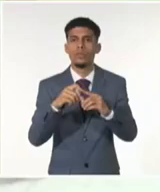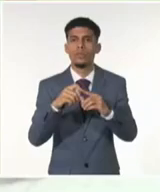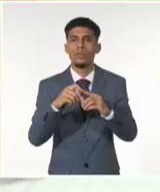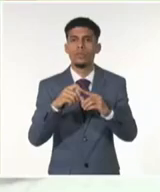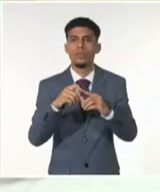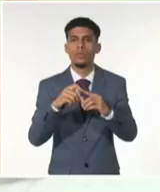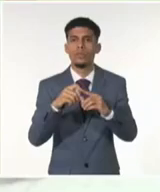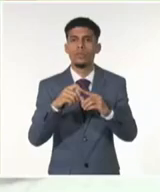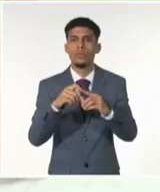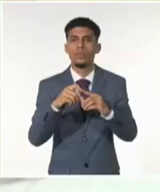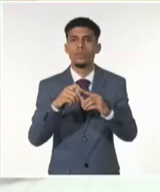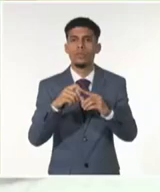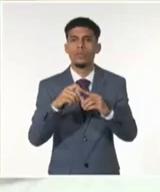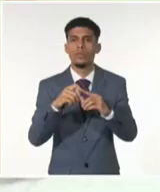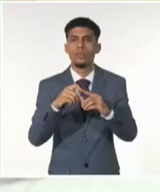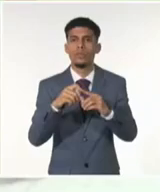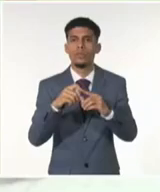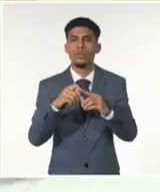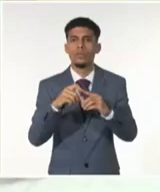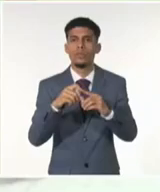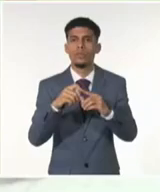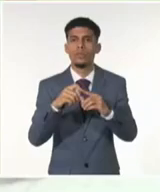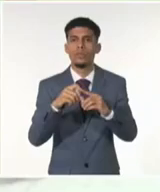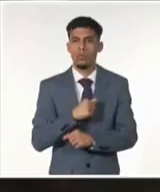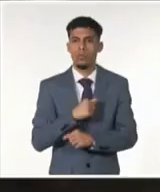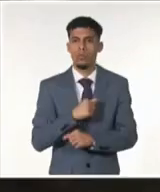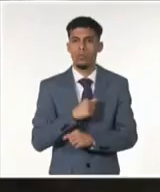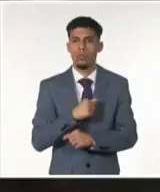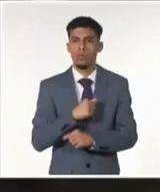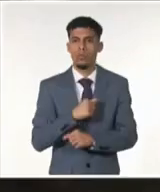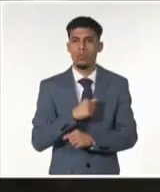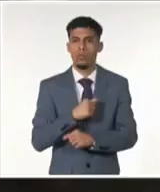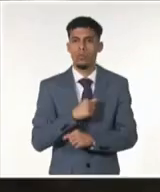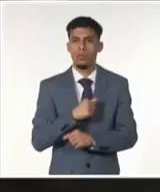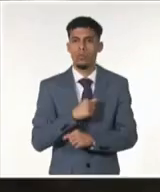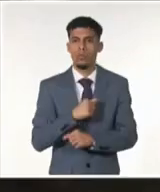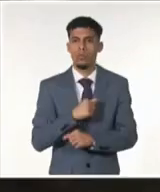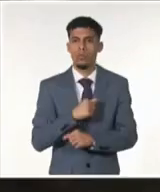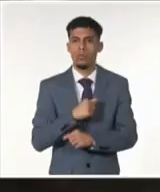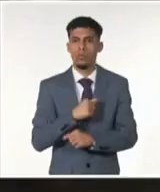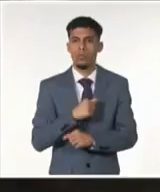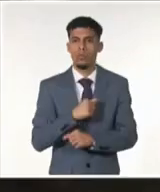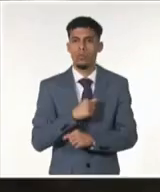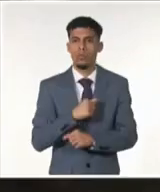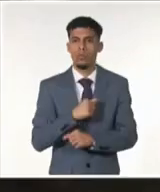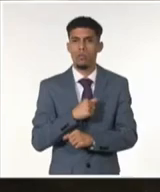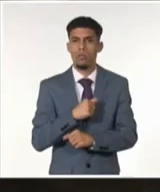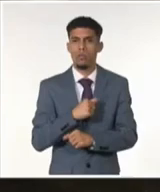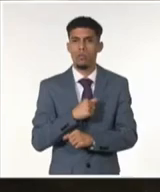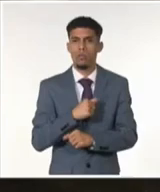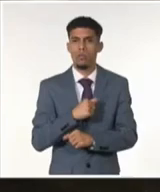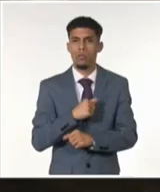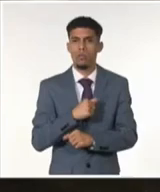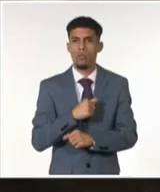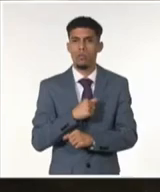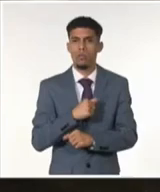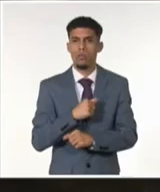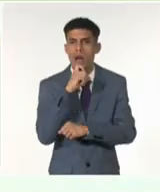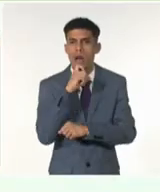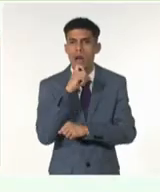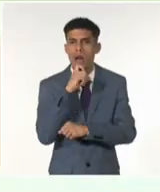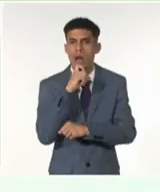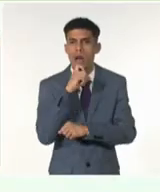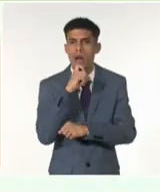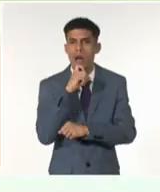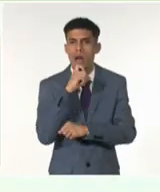distribuyendo 2 pastillas de jabón de lavar, 2 pastillas de jabón de tocador por consumidor y